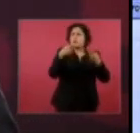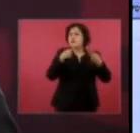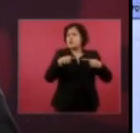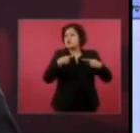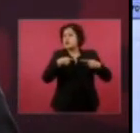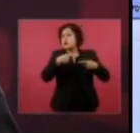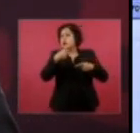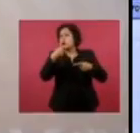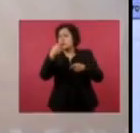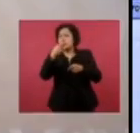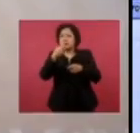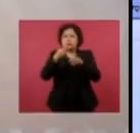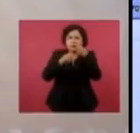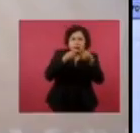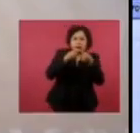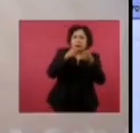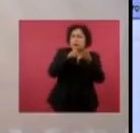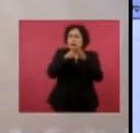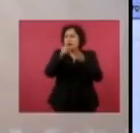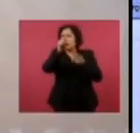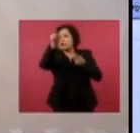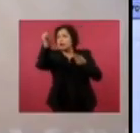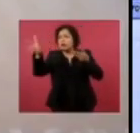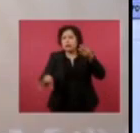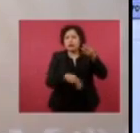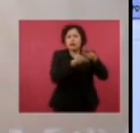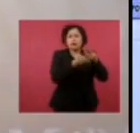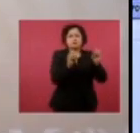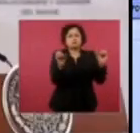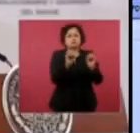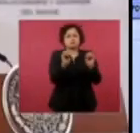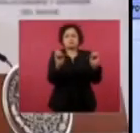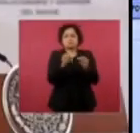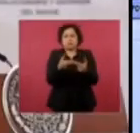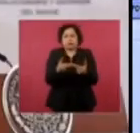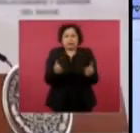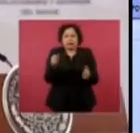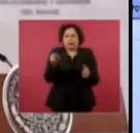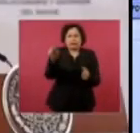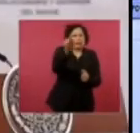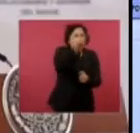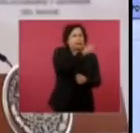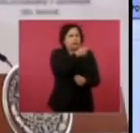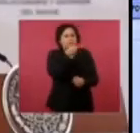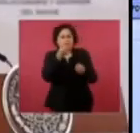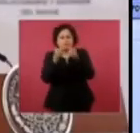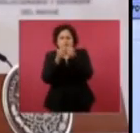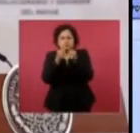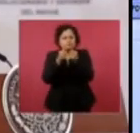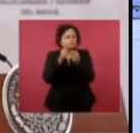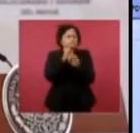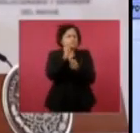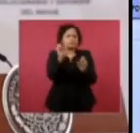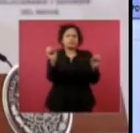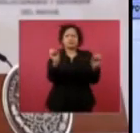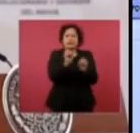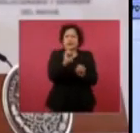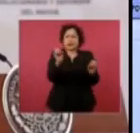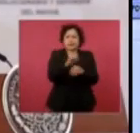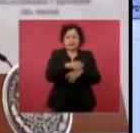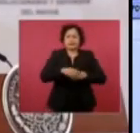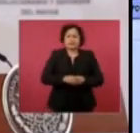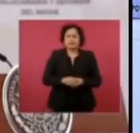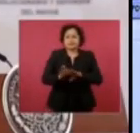fachada de pegarle al presidente de pasada pero en los grandes negocios se gestaban ahí por eso loretito anda en